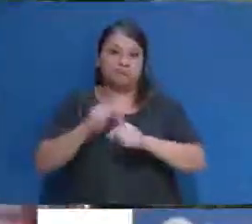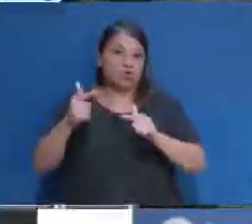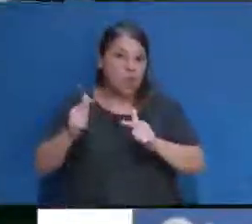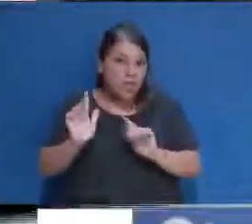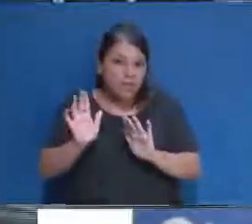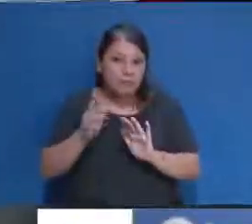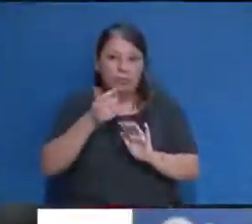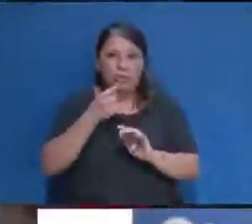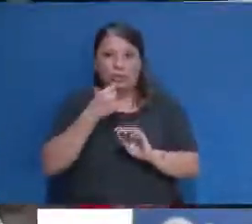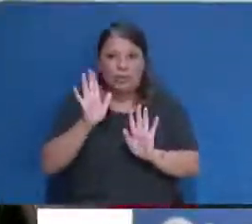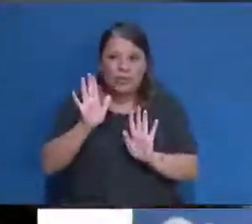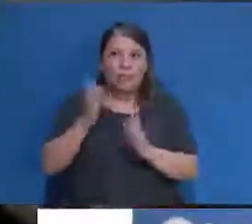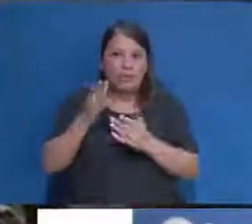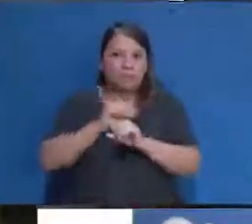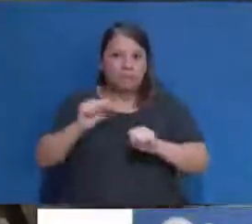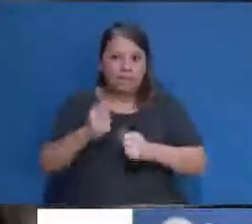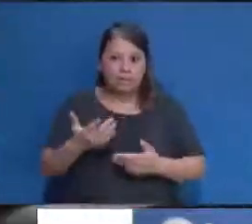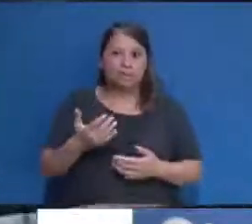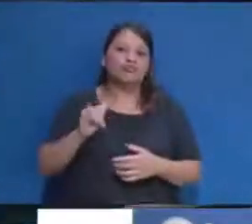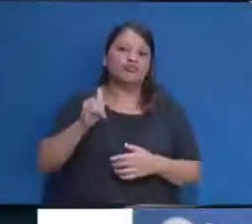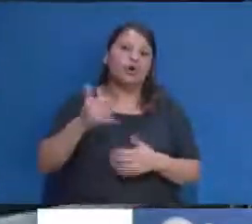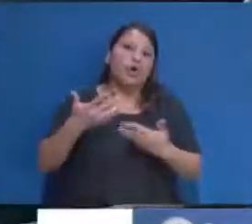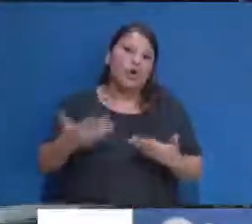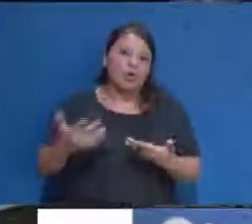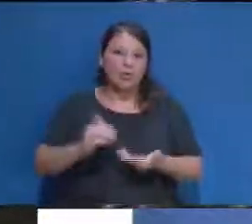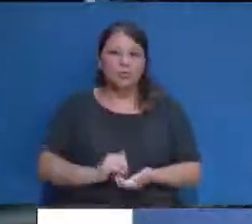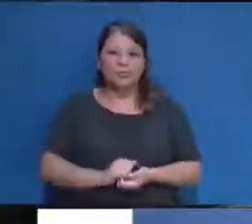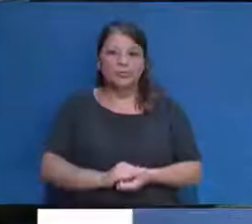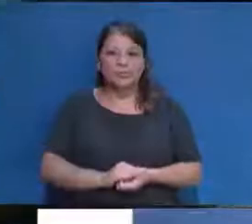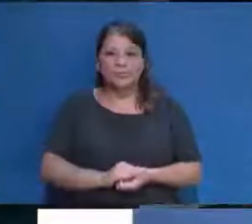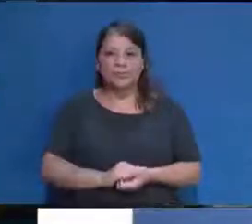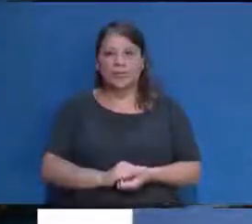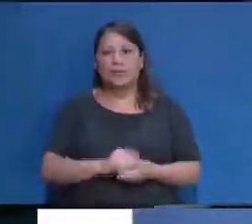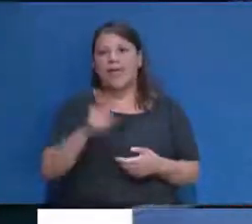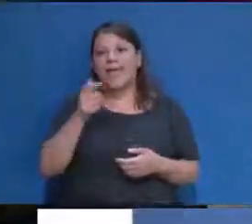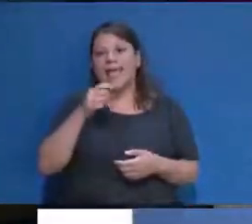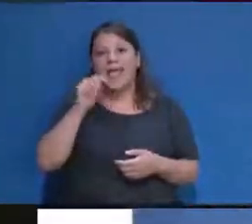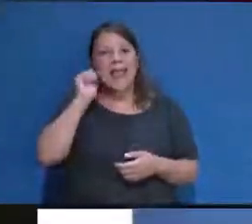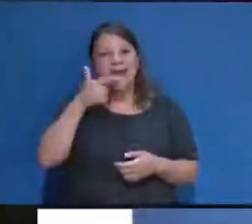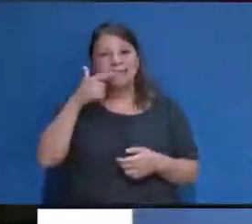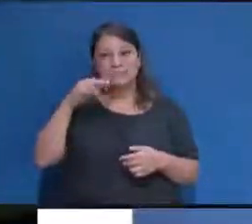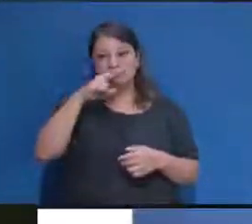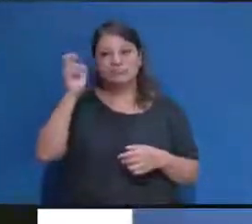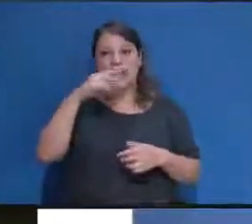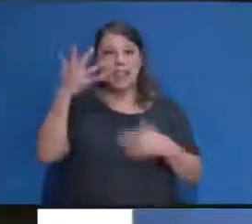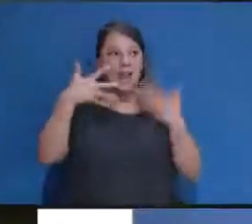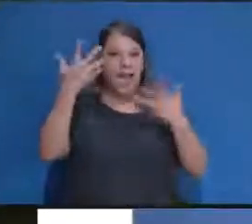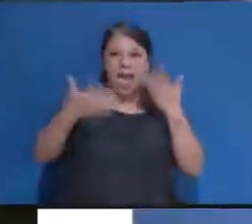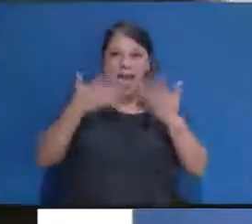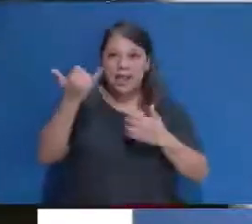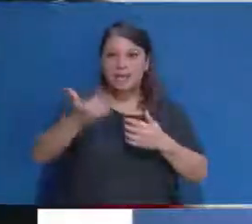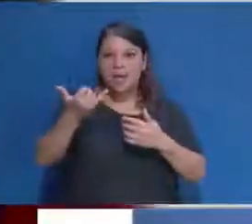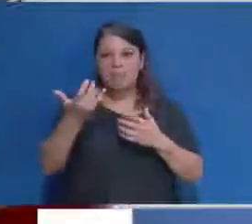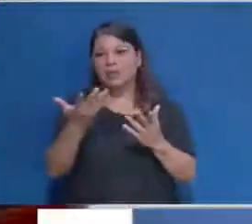cualquier cosa puede generarte una explosión y obviamente porque eso está la combustión en el aire o sea está el gas en el aire y puede